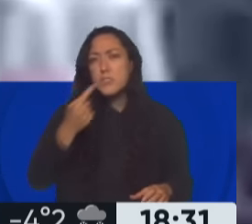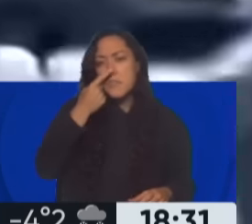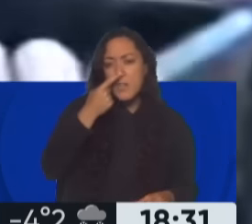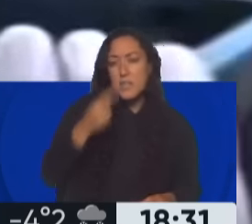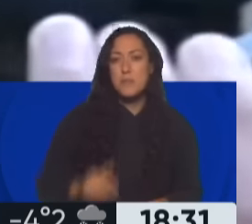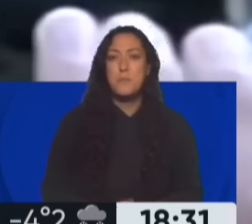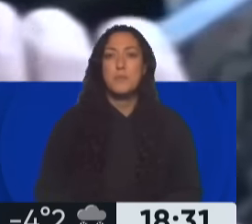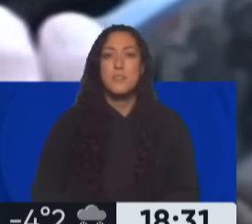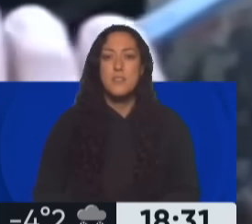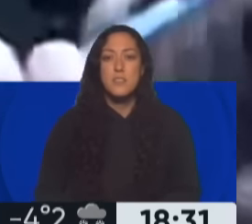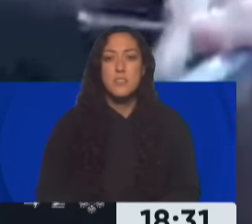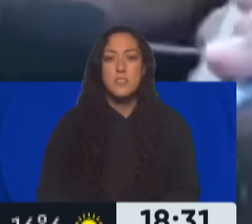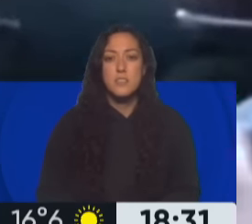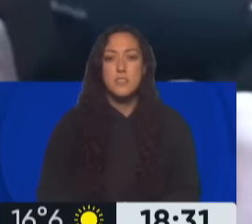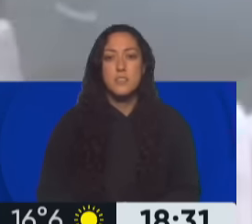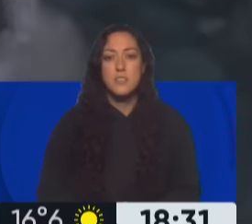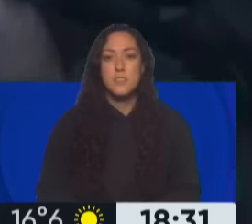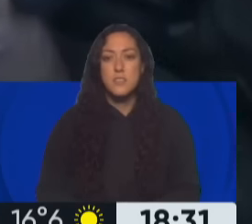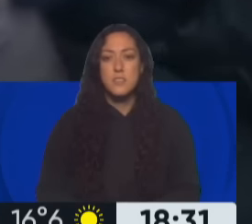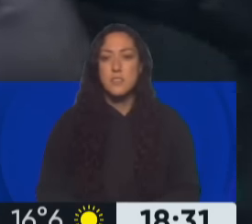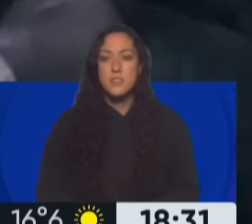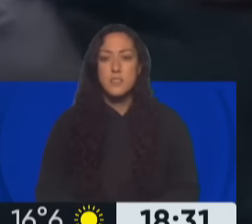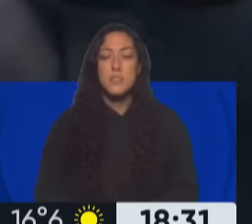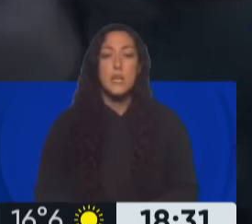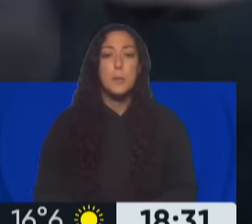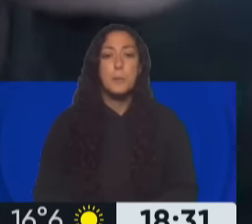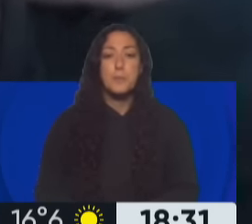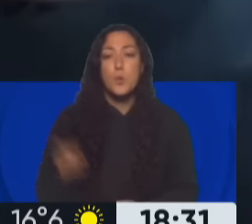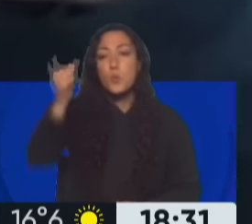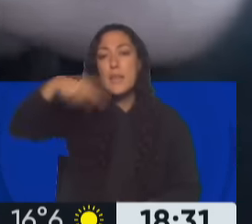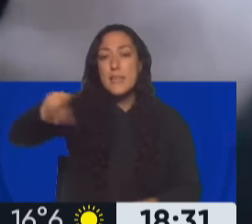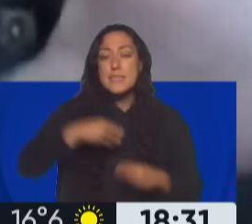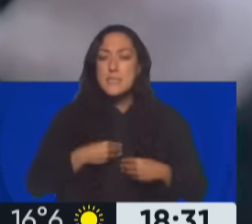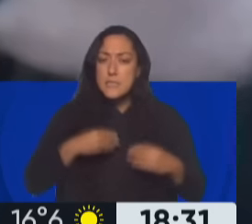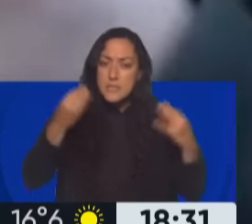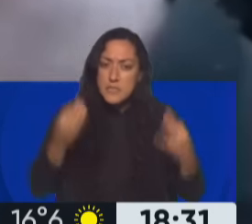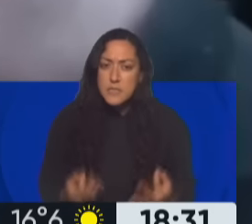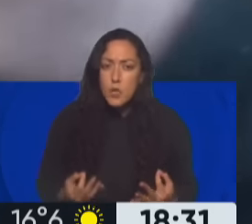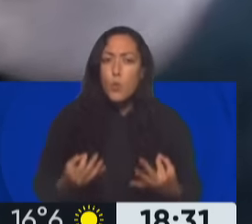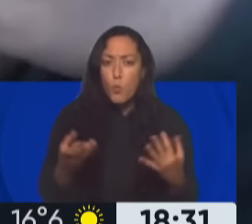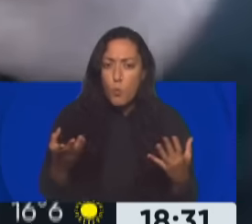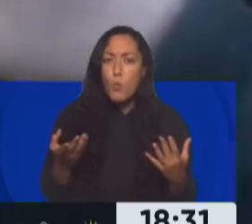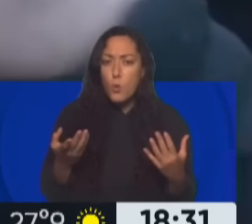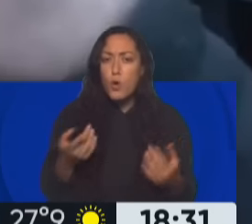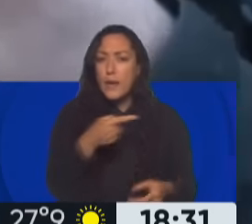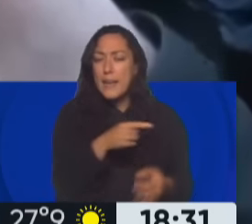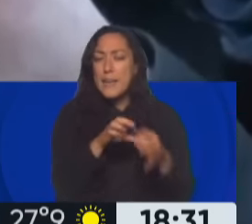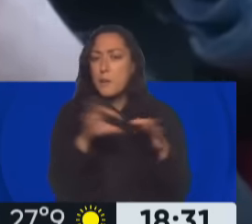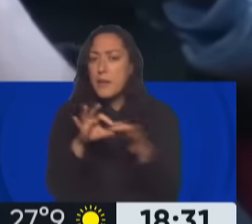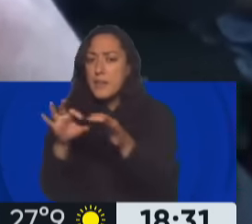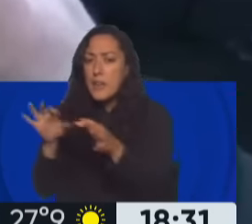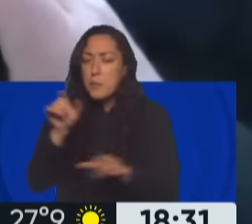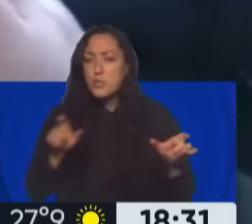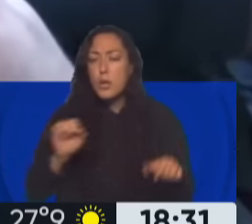que está sufriendo el pueblo de Venezuela. Pueden tener la seguridad que el presidente Trump está comprometido con la libertad de todos los